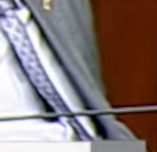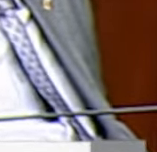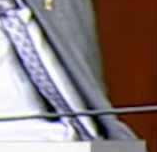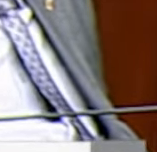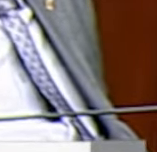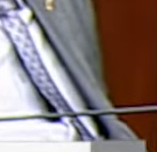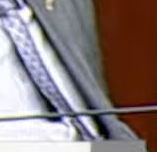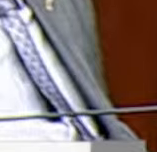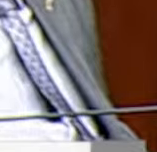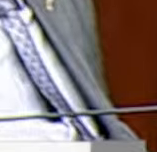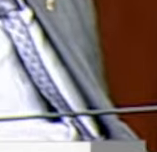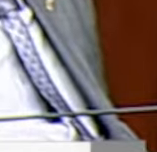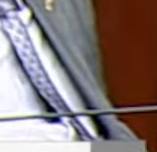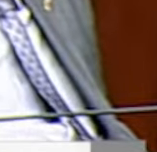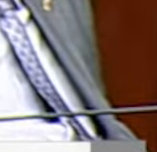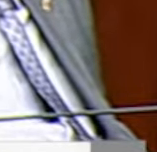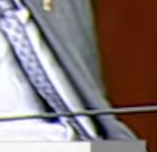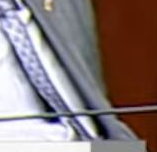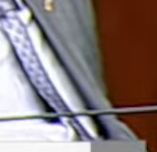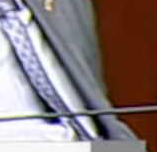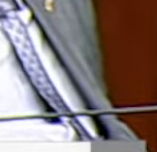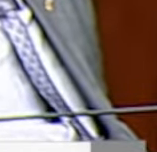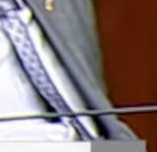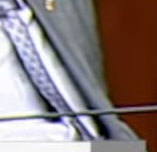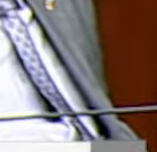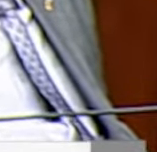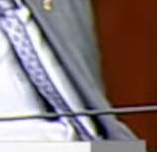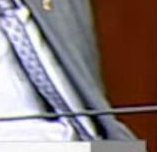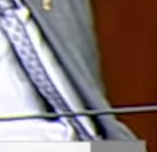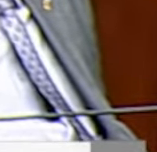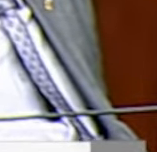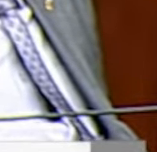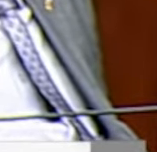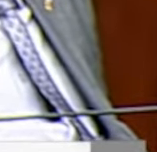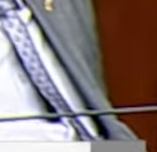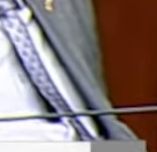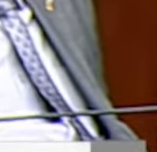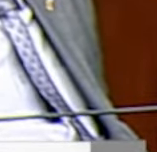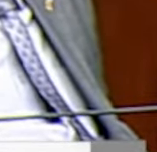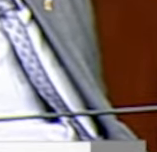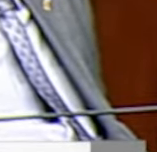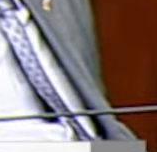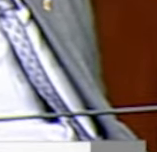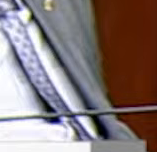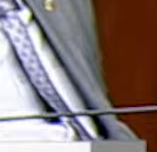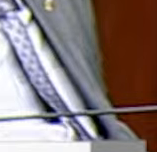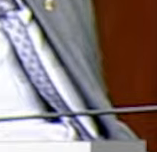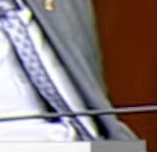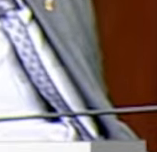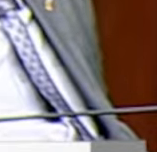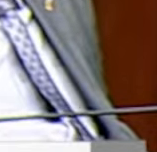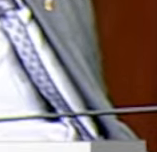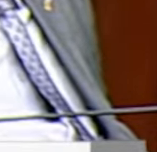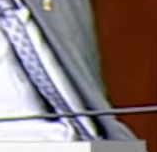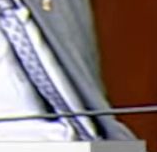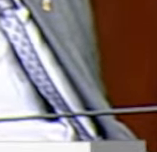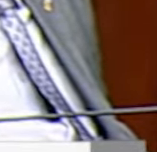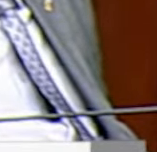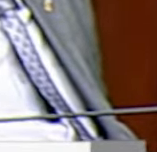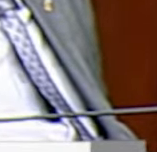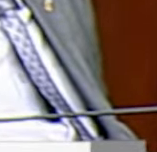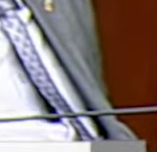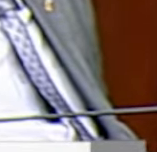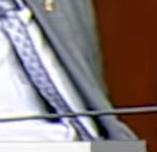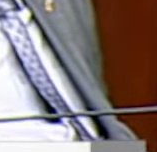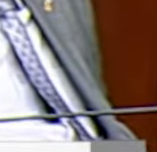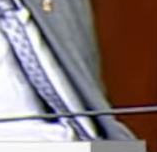inciso 3 y 139 inciso 3 de la Constitución y como sanción la inhabilitación en ejercicio de toda función pública por el lapso de 10